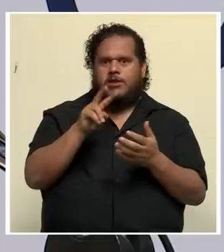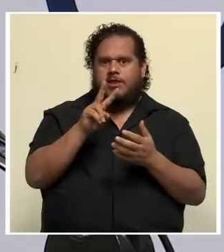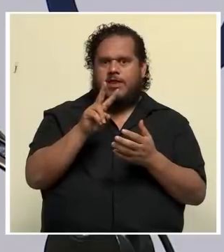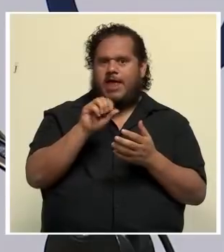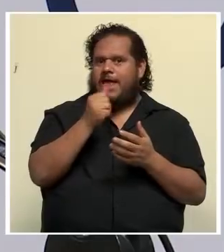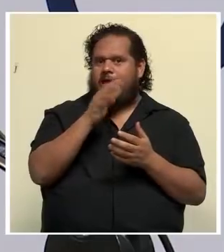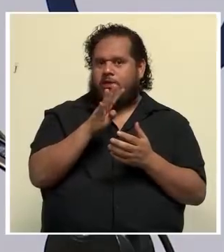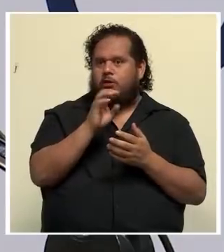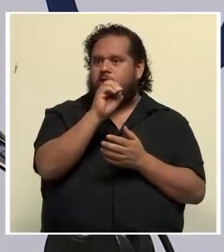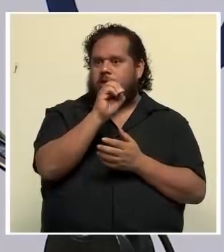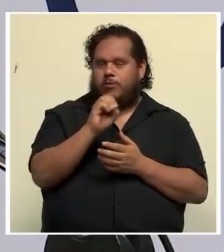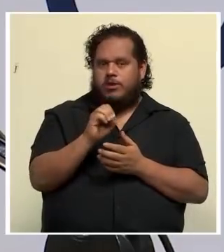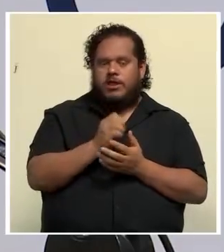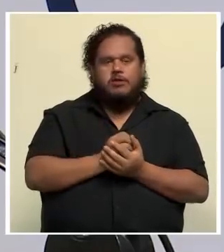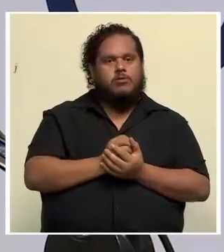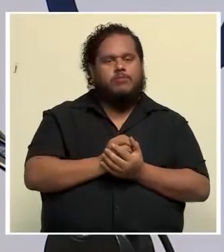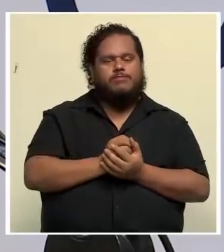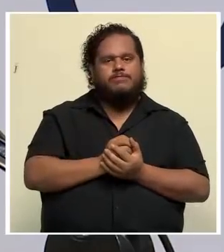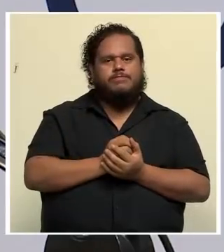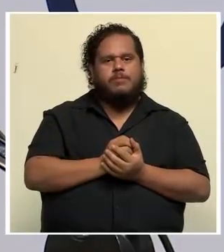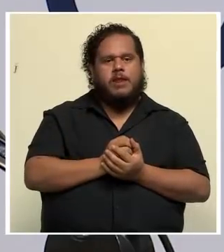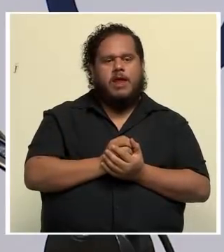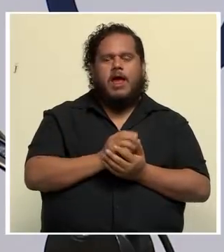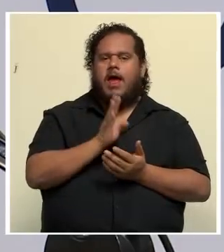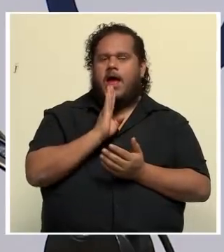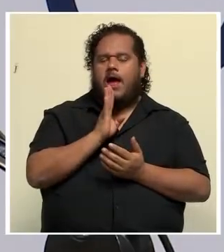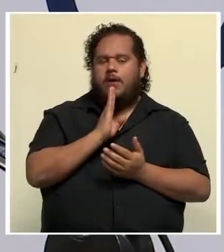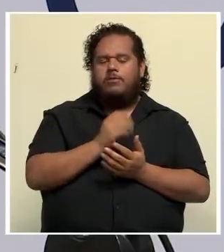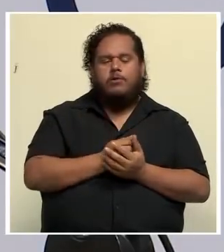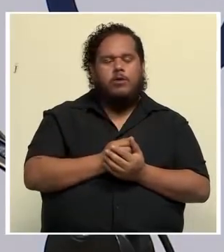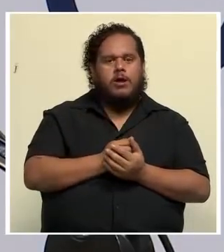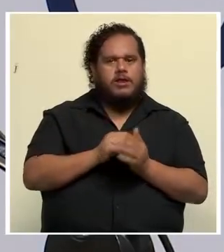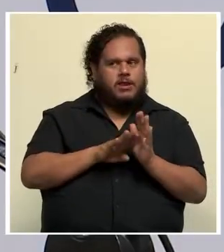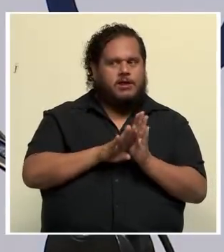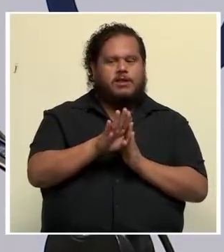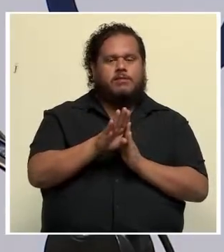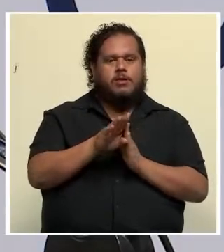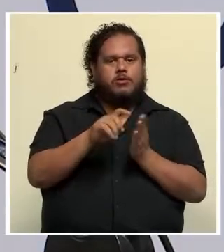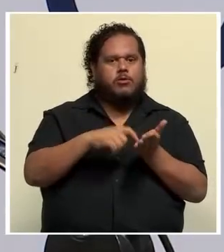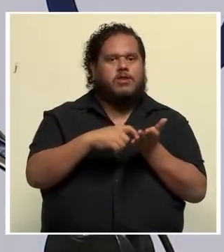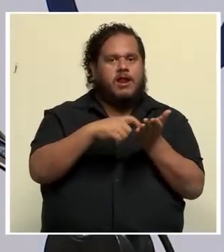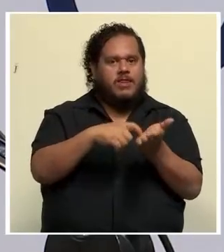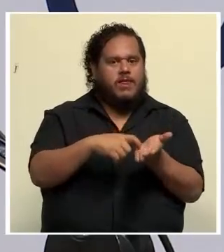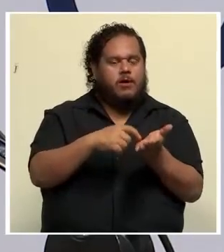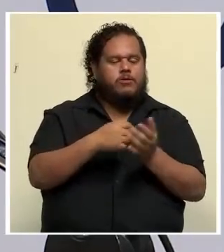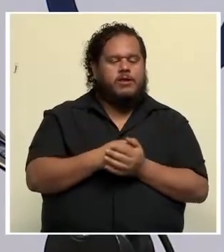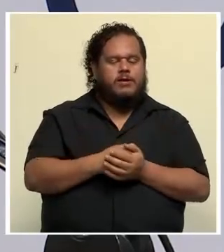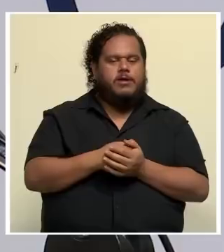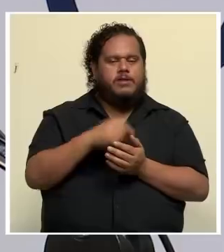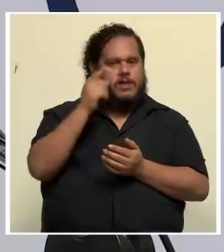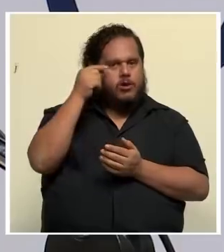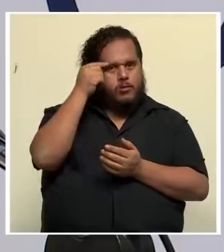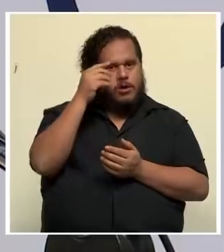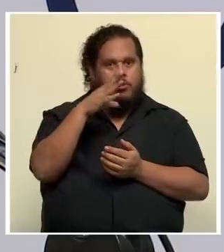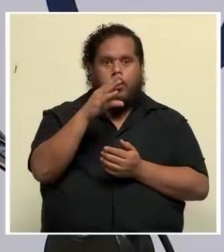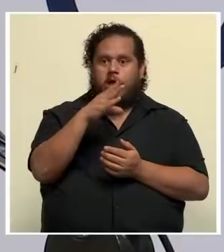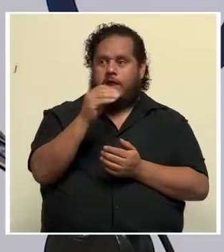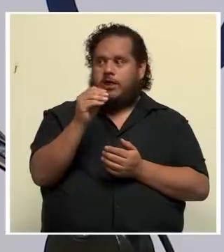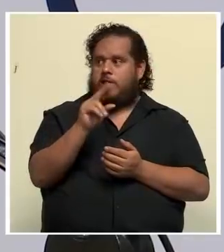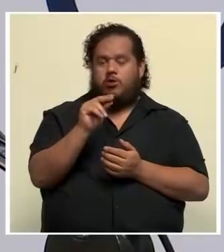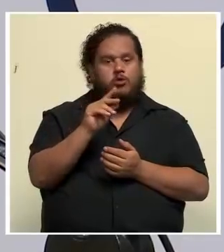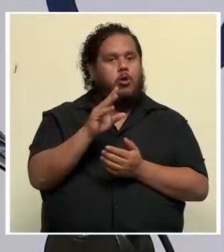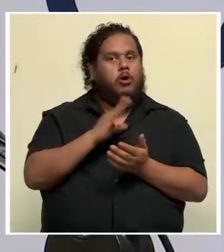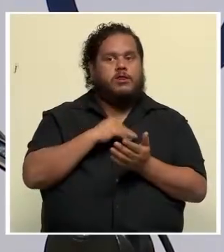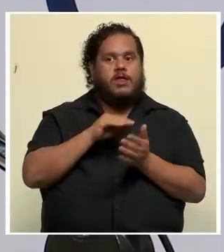de 14%. Habló del crecimiento de la deuda del gobierno y no de los disparadores